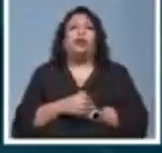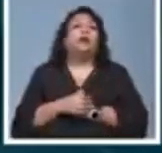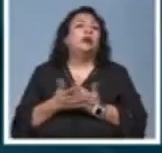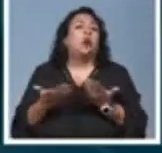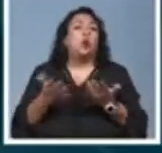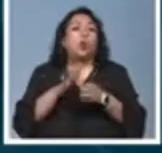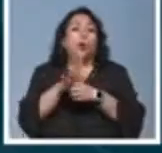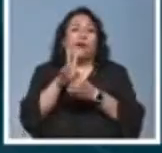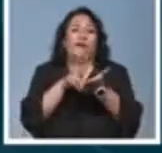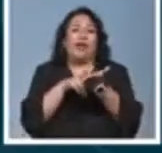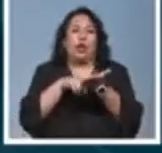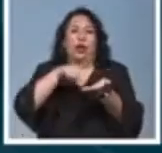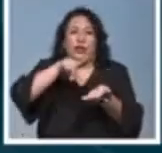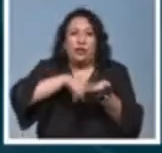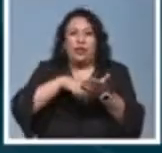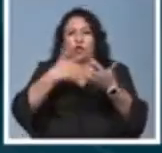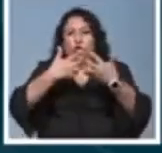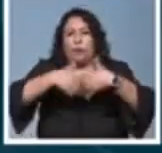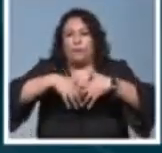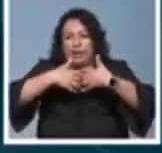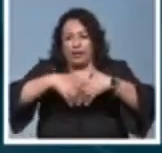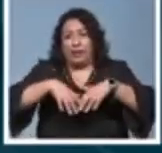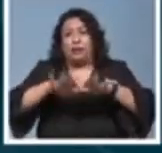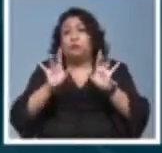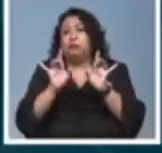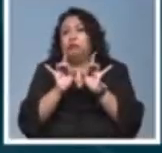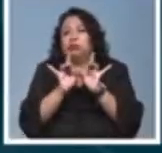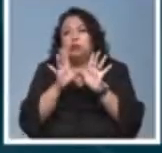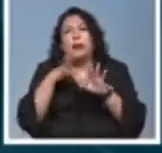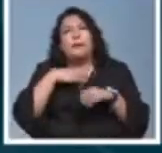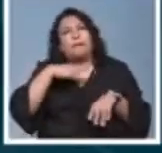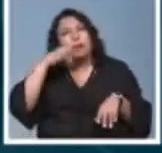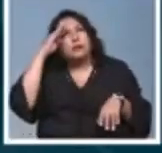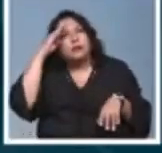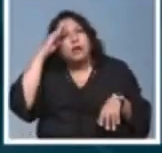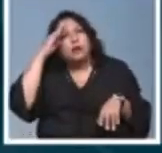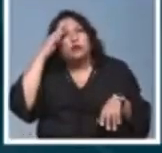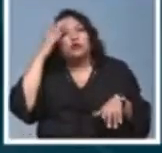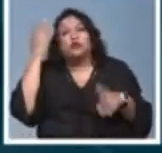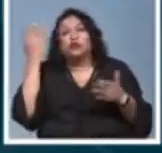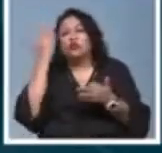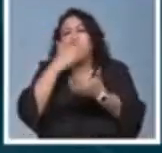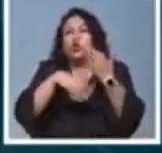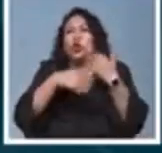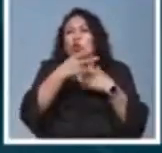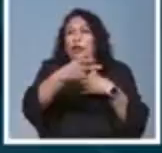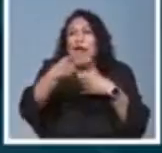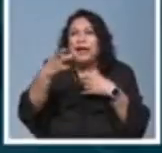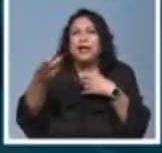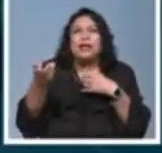¿Cuál es la ética que está detrás de las máquinas? Porque de repente pensamos, además con todas estas